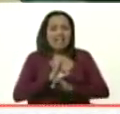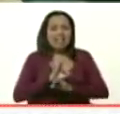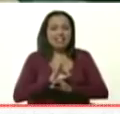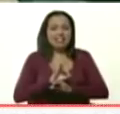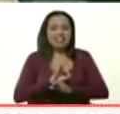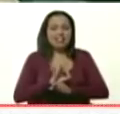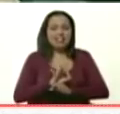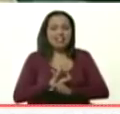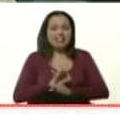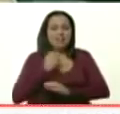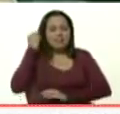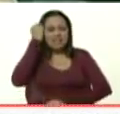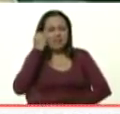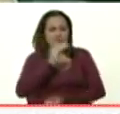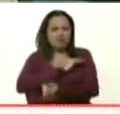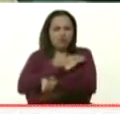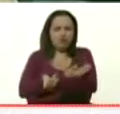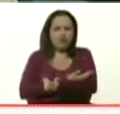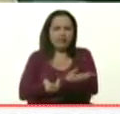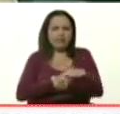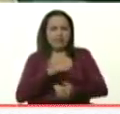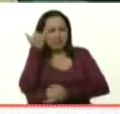ideológico.